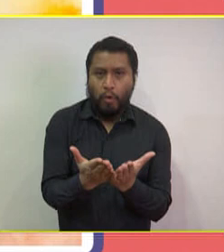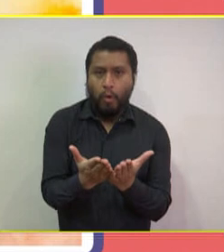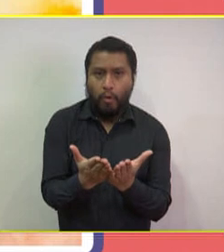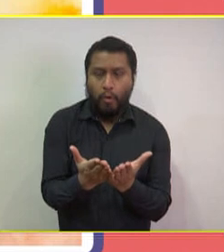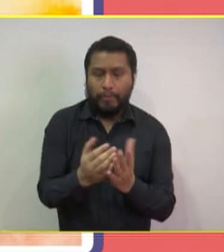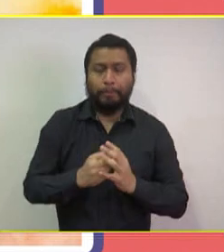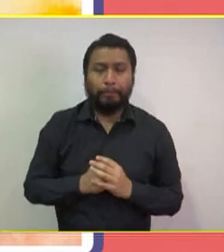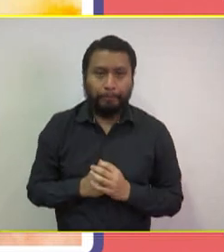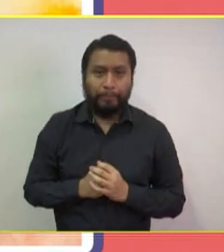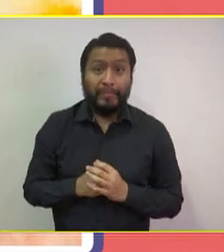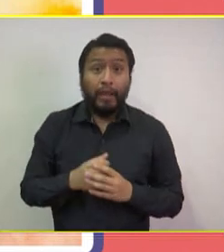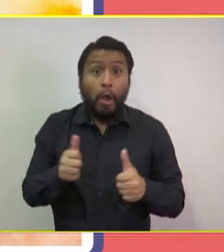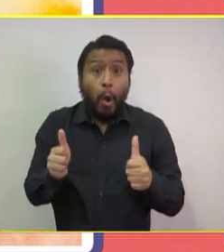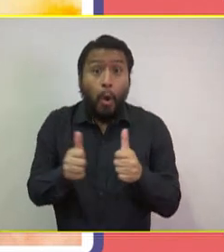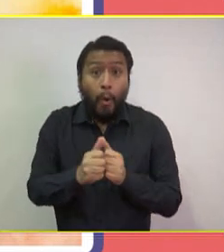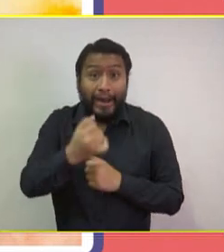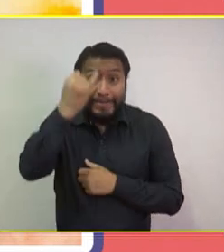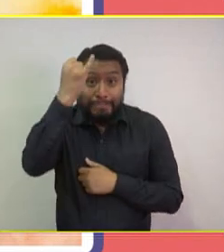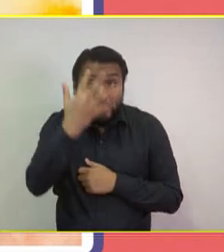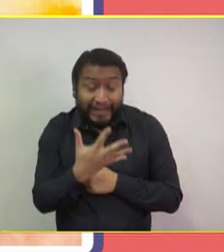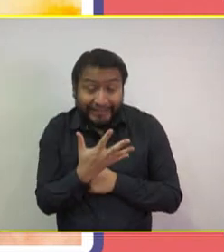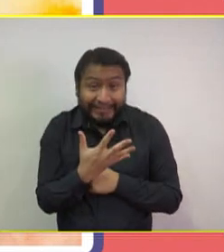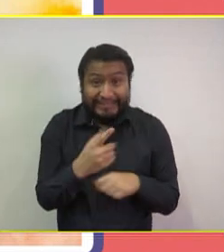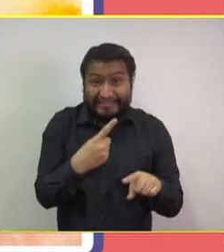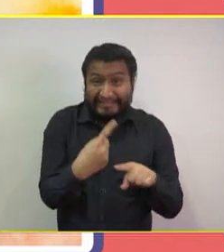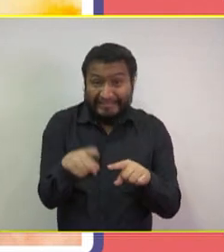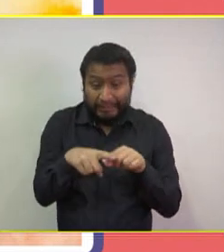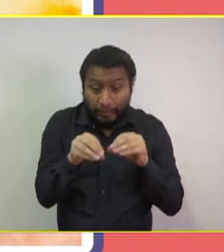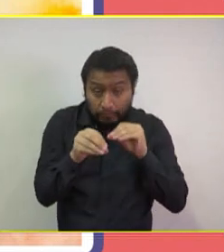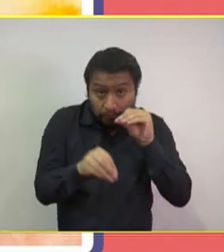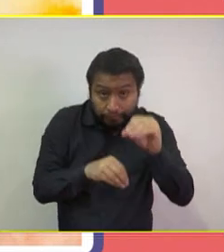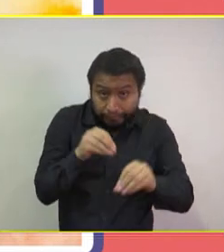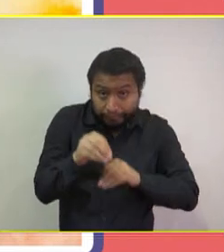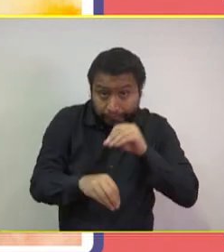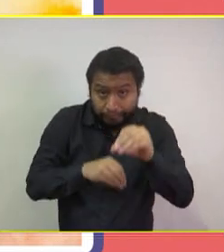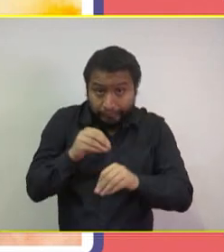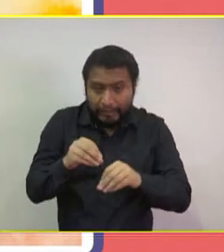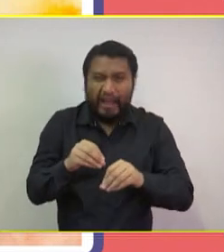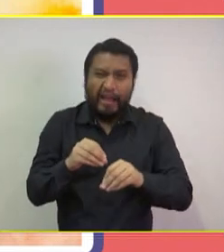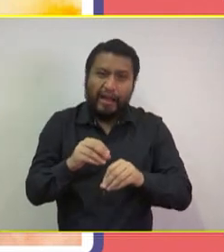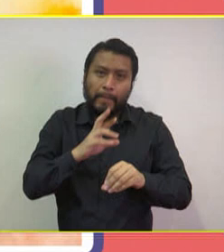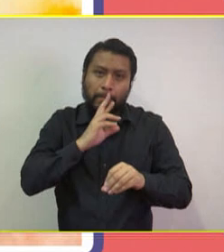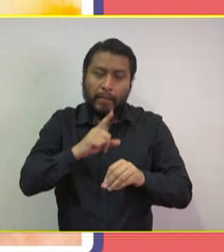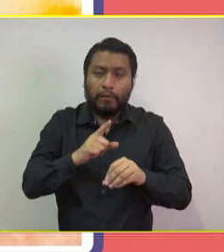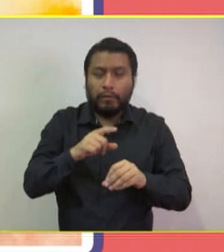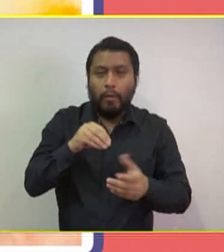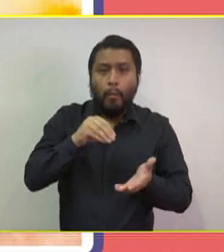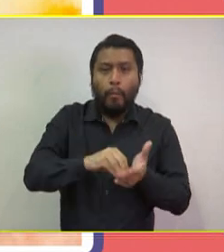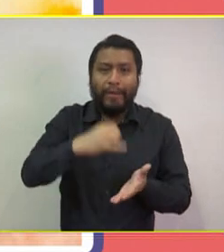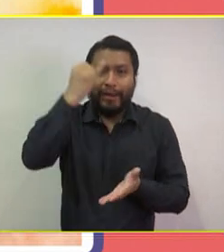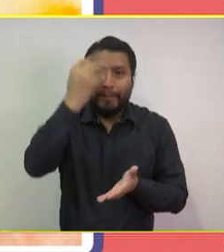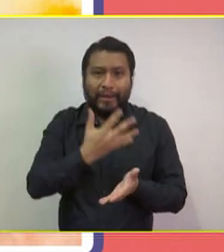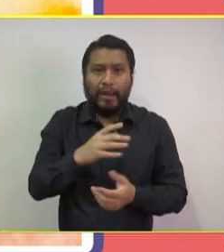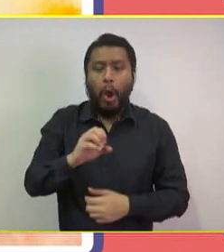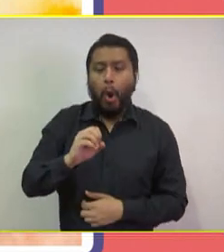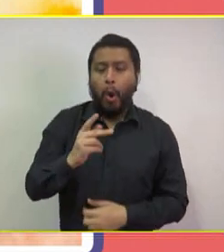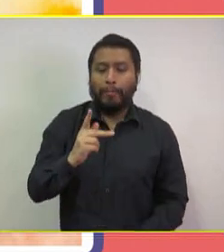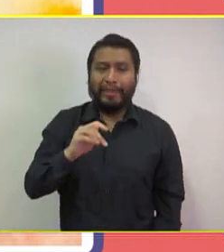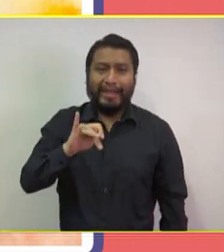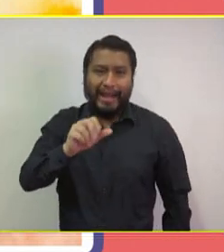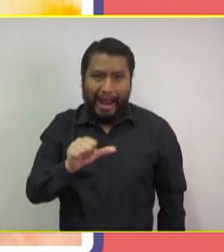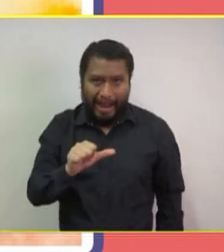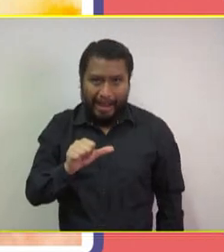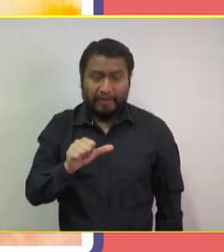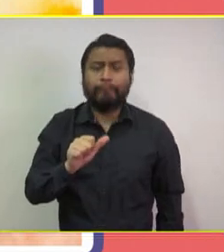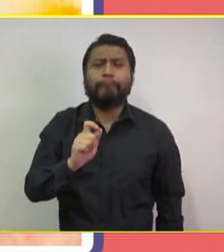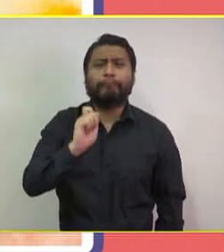de ilustraciones normovisuales se sobrepusieron ilustraciones hápticas, en donde a través de